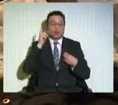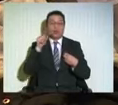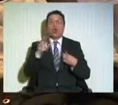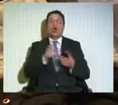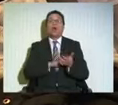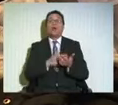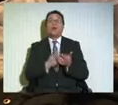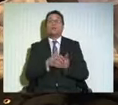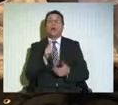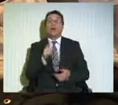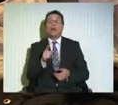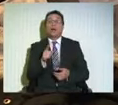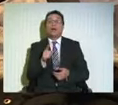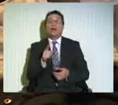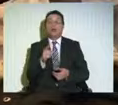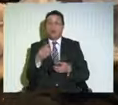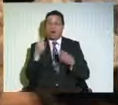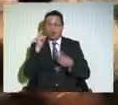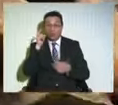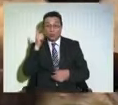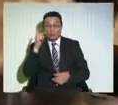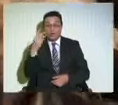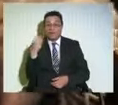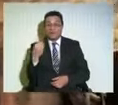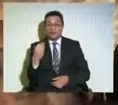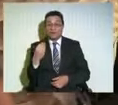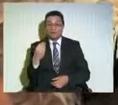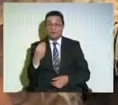Antonella? ¿Me escuchas bien?